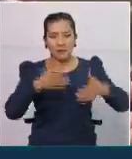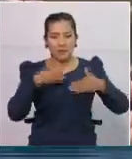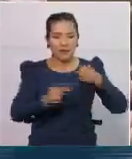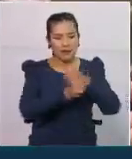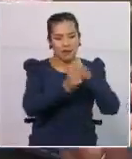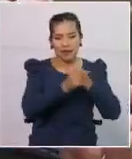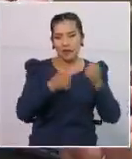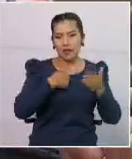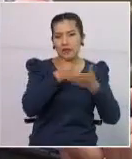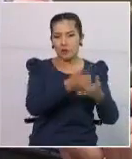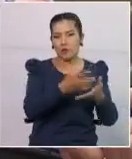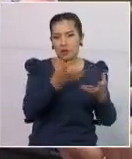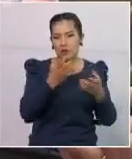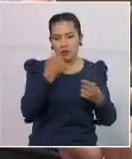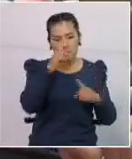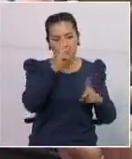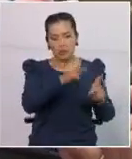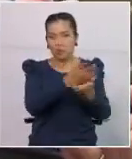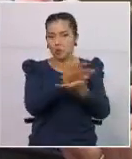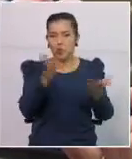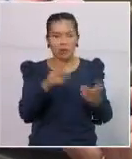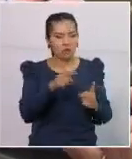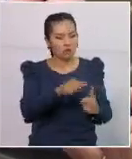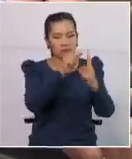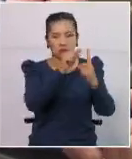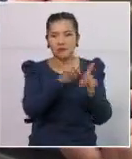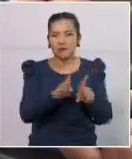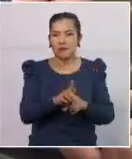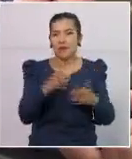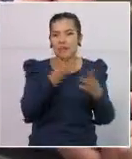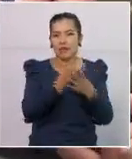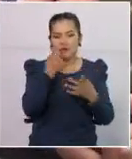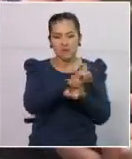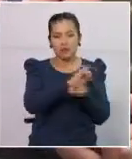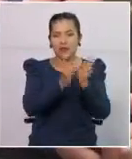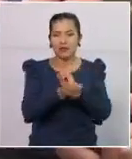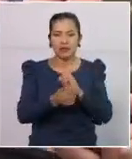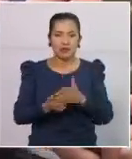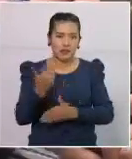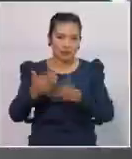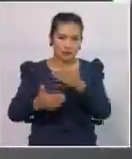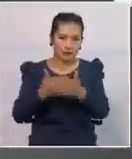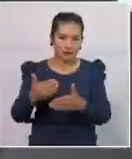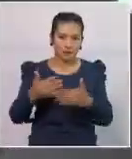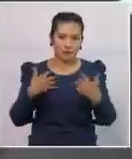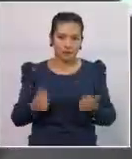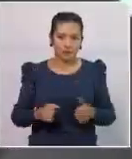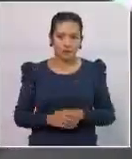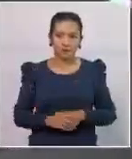lo necesario que necesita este privado de libertad para su rehabilitación. Pero la noticia también...